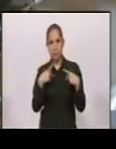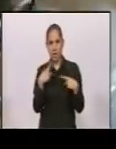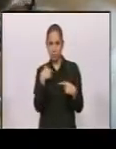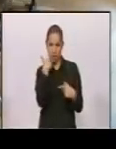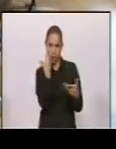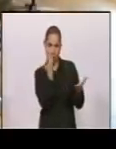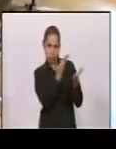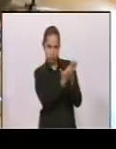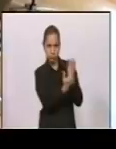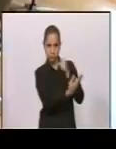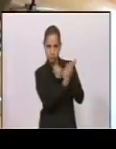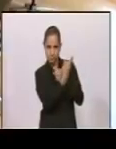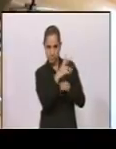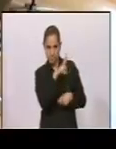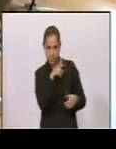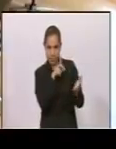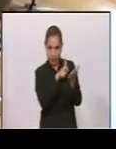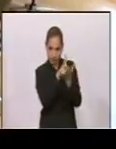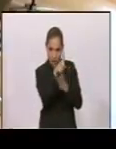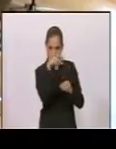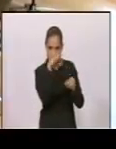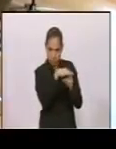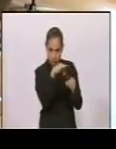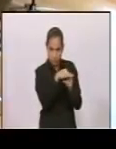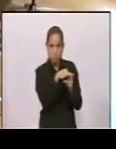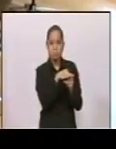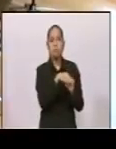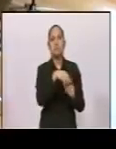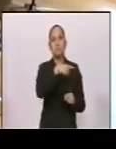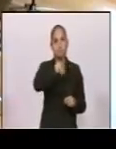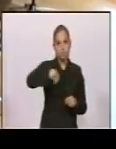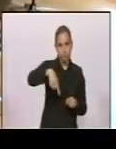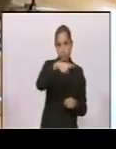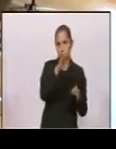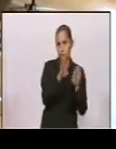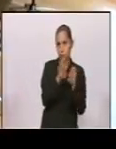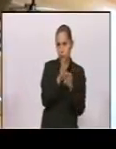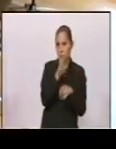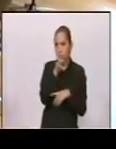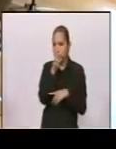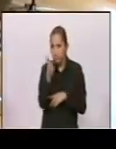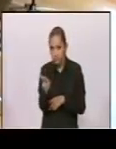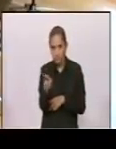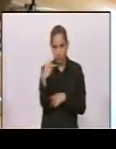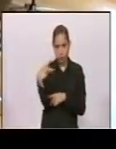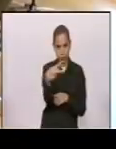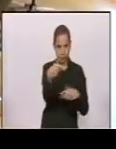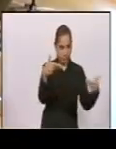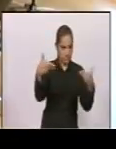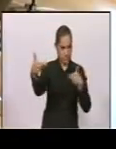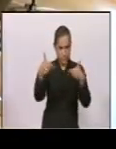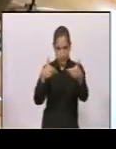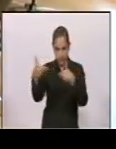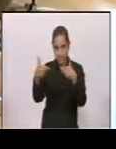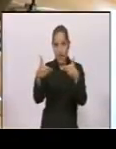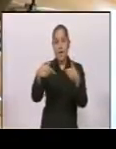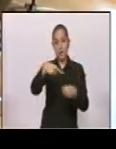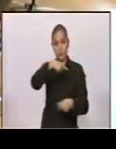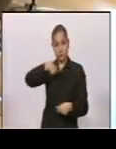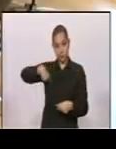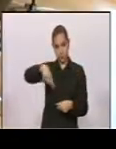su resolución, las y los integrantes del Tribunal Electoral actuamos